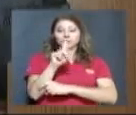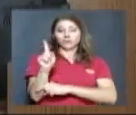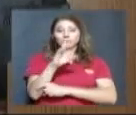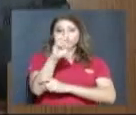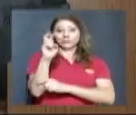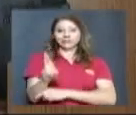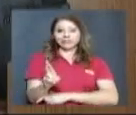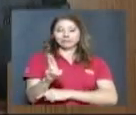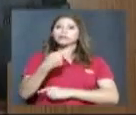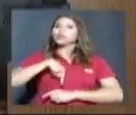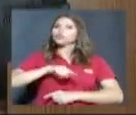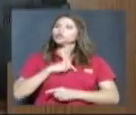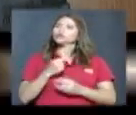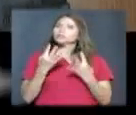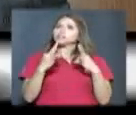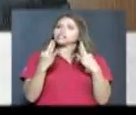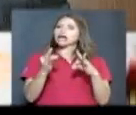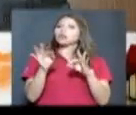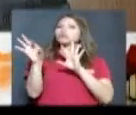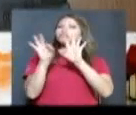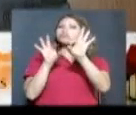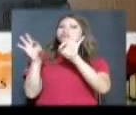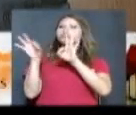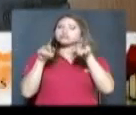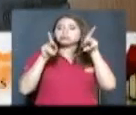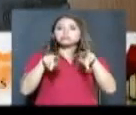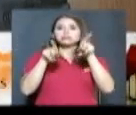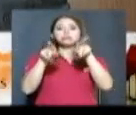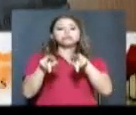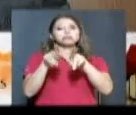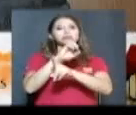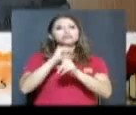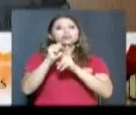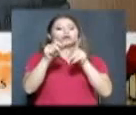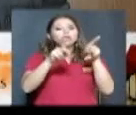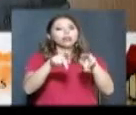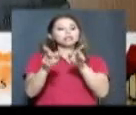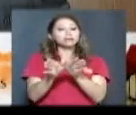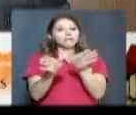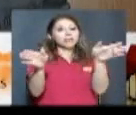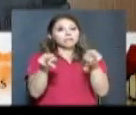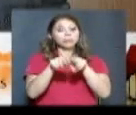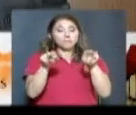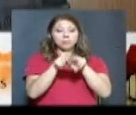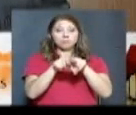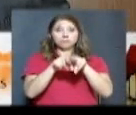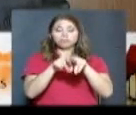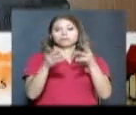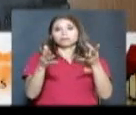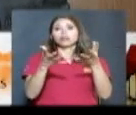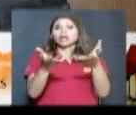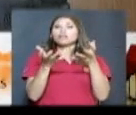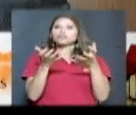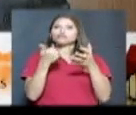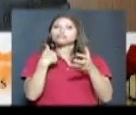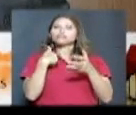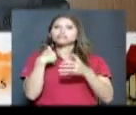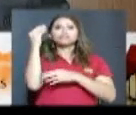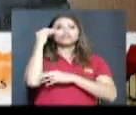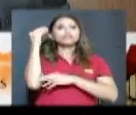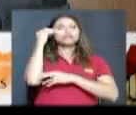tener a diferentes actores de la sociedad civil y de nuestra sociedad, en este caso inclusive del Estado, para que reflexionemos